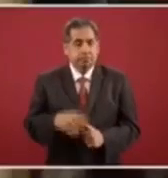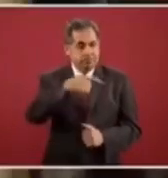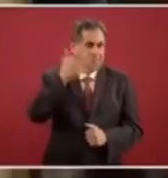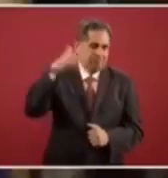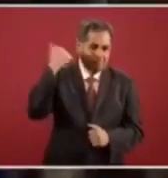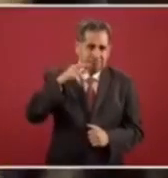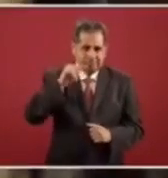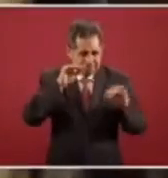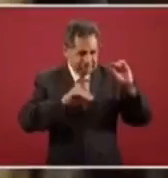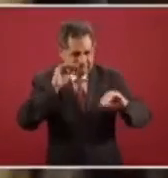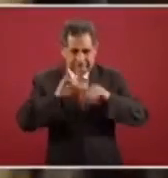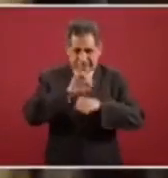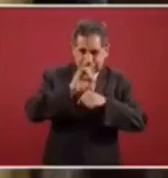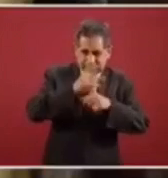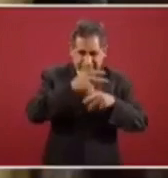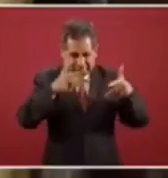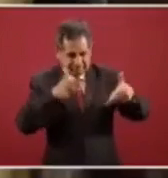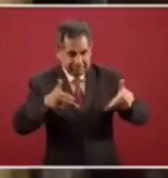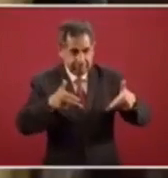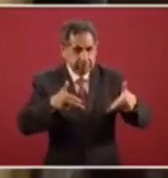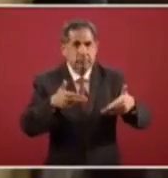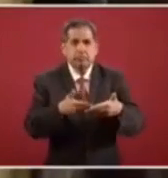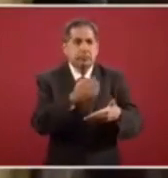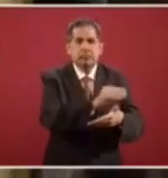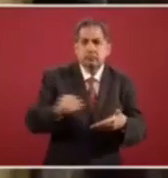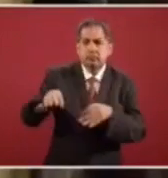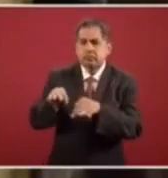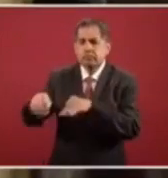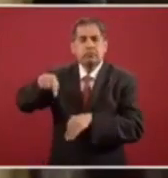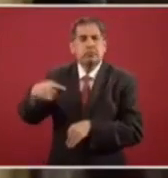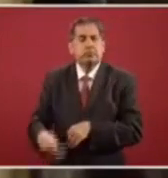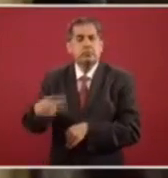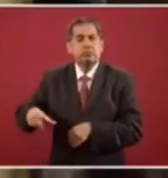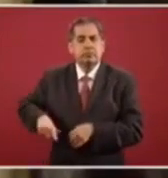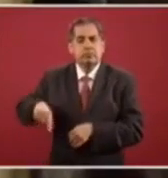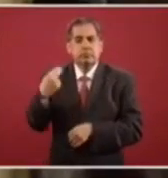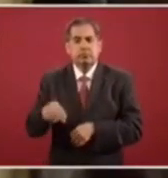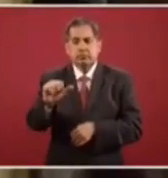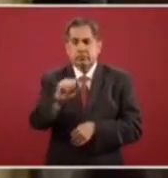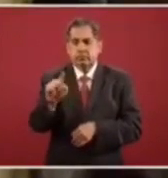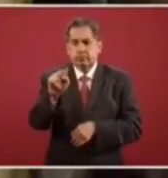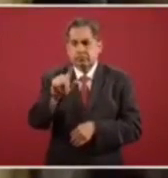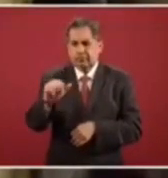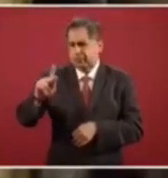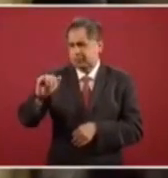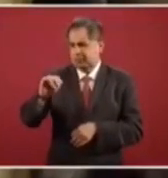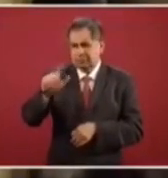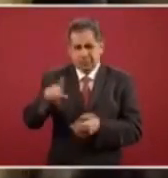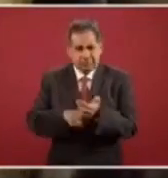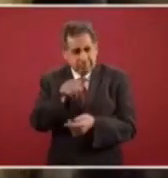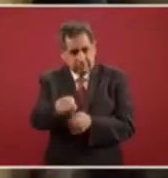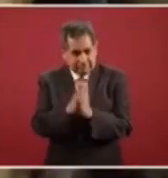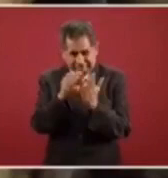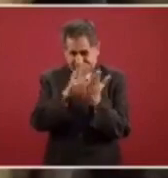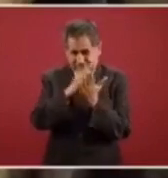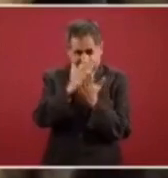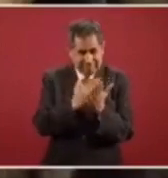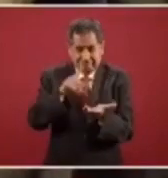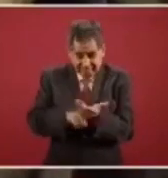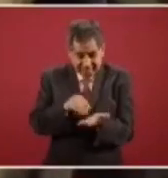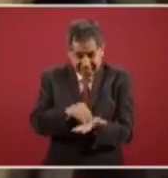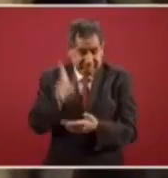montaje televisivo resulta que hoy trabaja en la presidencia de la República, presidente. Se llama Azucena Pimentel, está documentado ello en un libro de Jorge